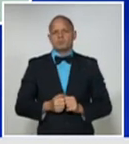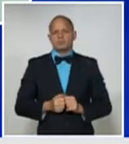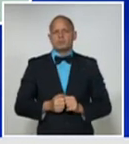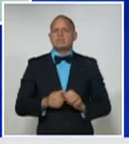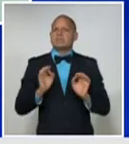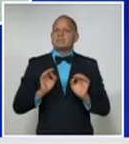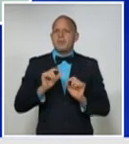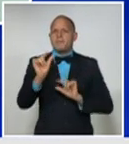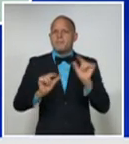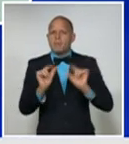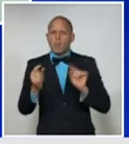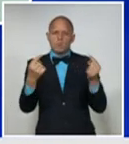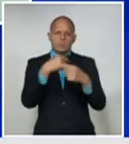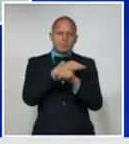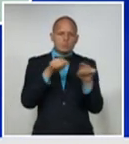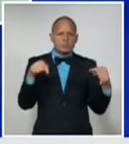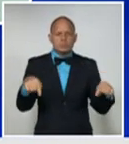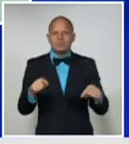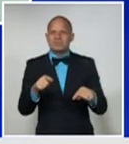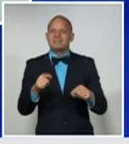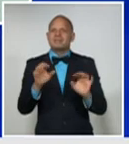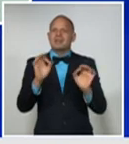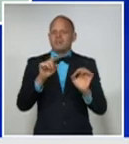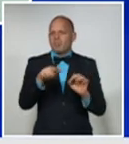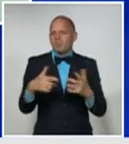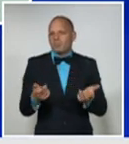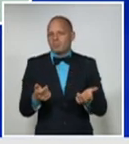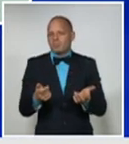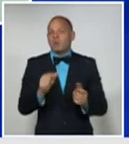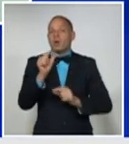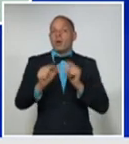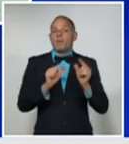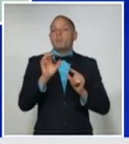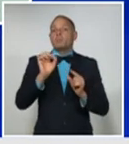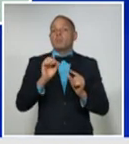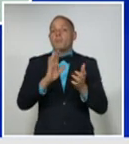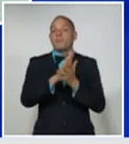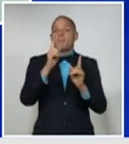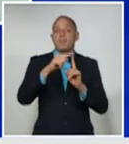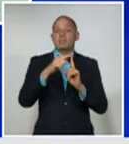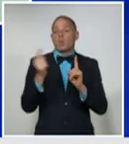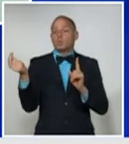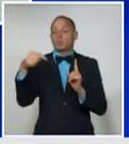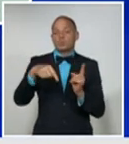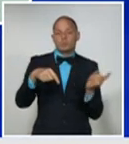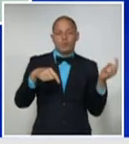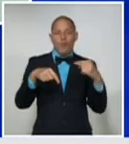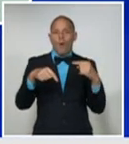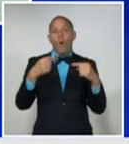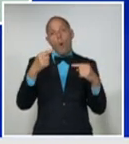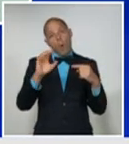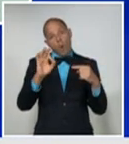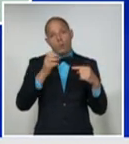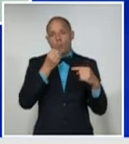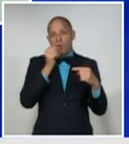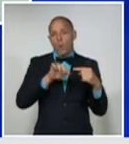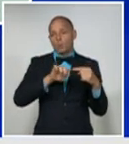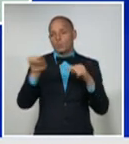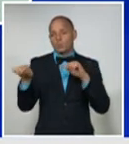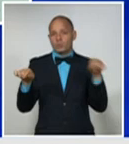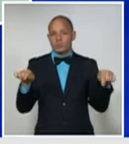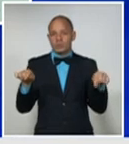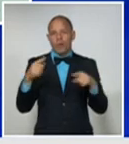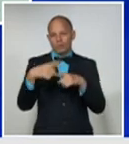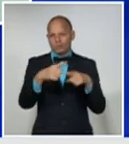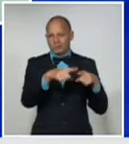de personas hacia y desde esta provincia, ha mantenido un control de la pandemia,